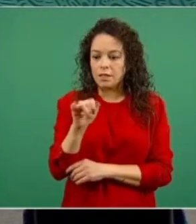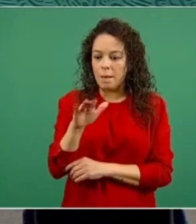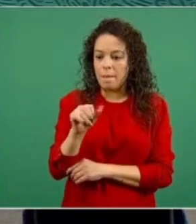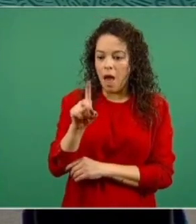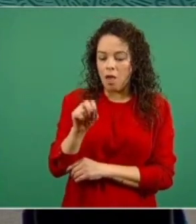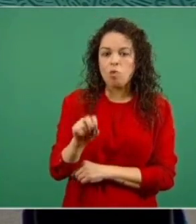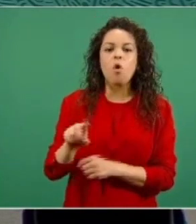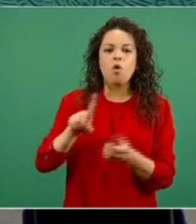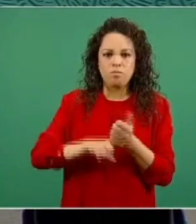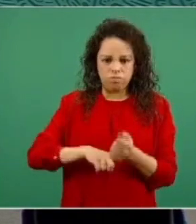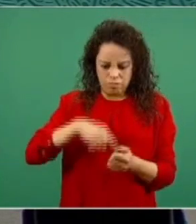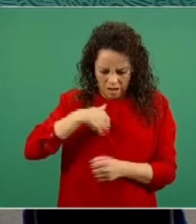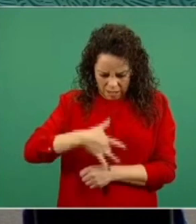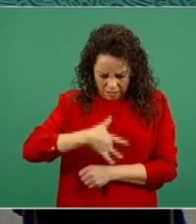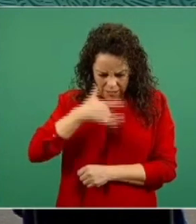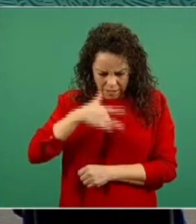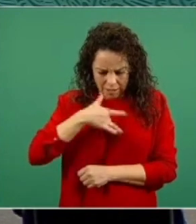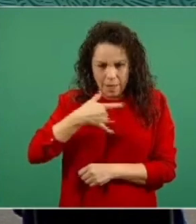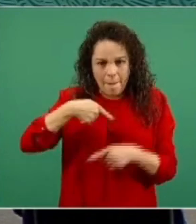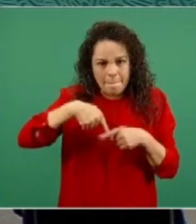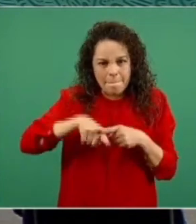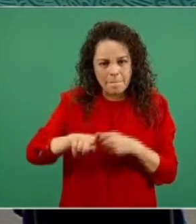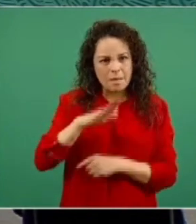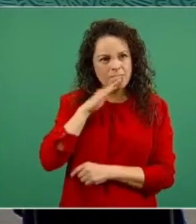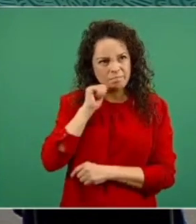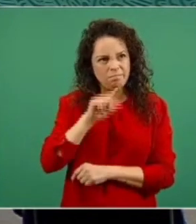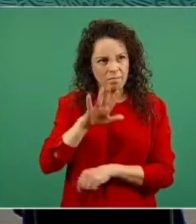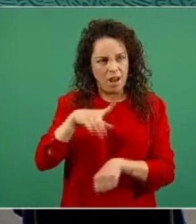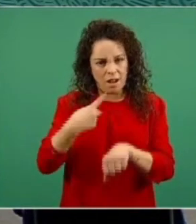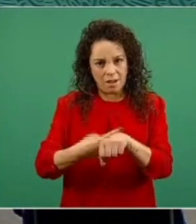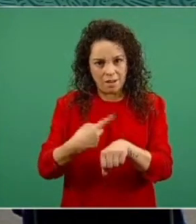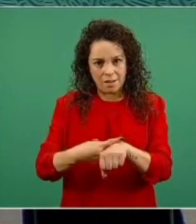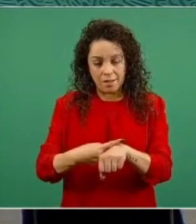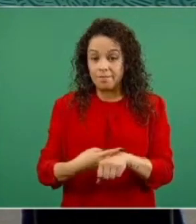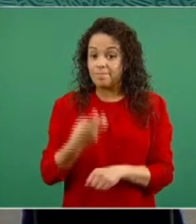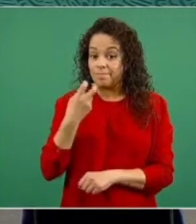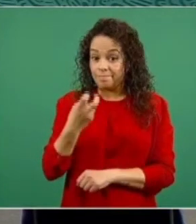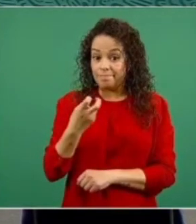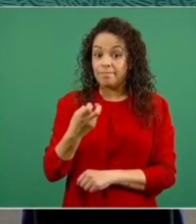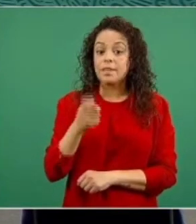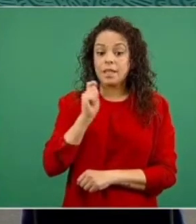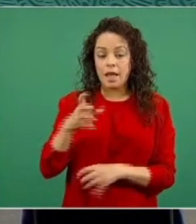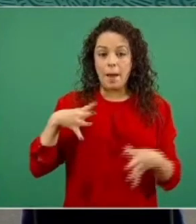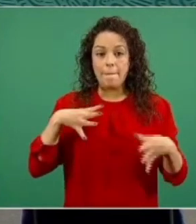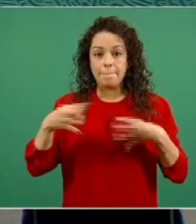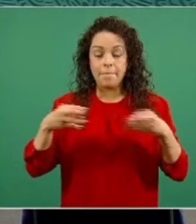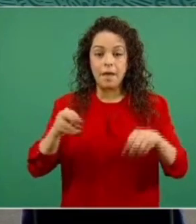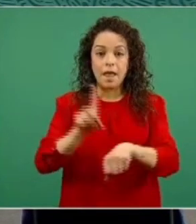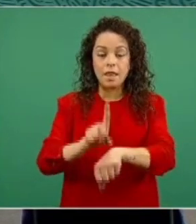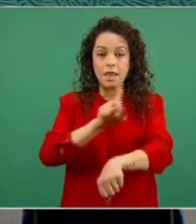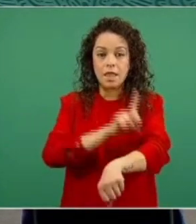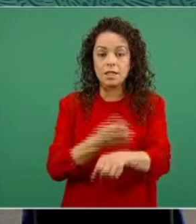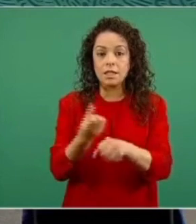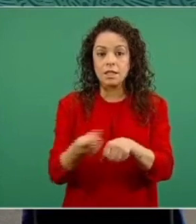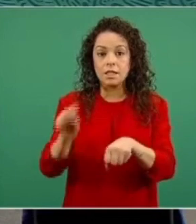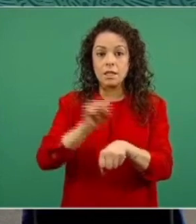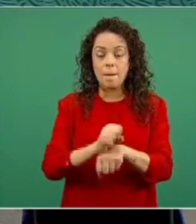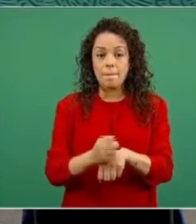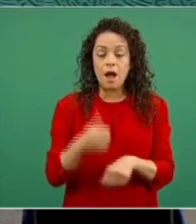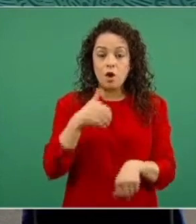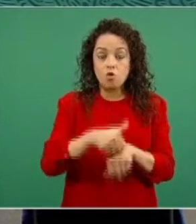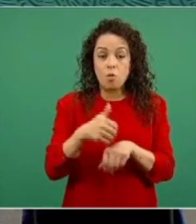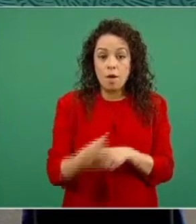síntomas, en donde se refleja la tendencia que ha tenido la epidemia desde la semana 1 del año hasta